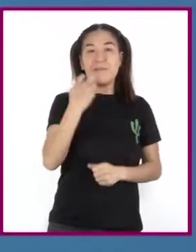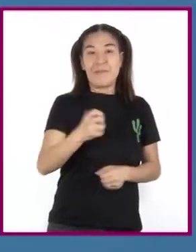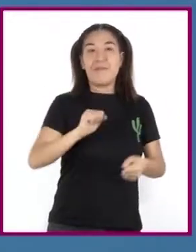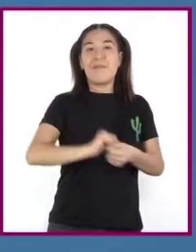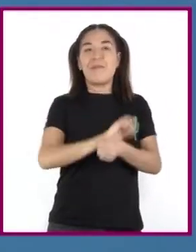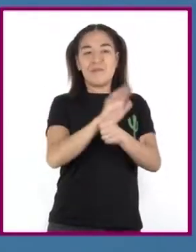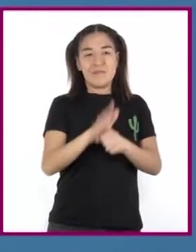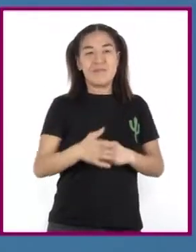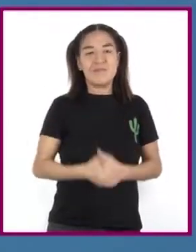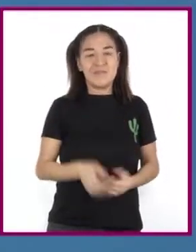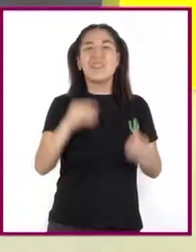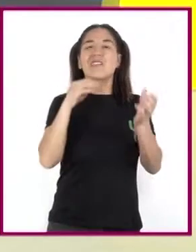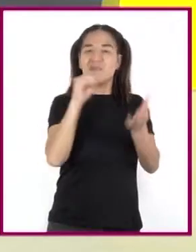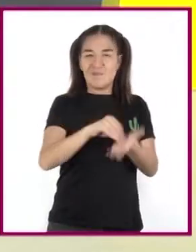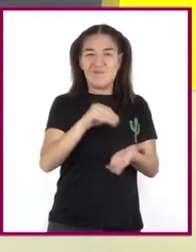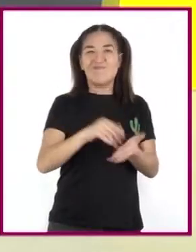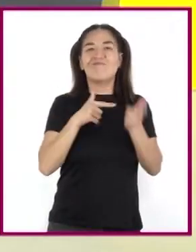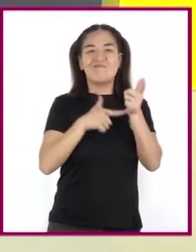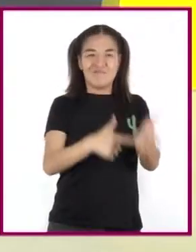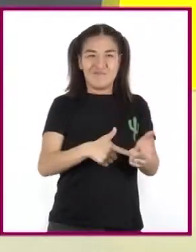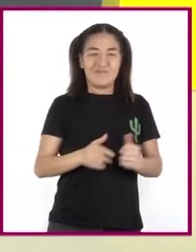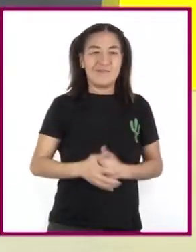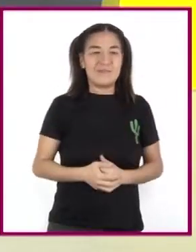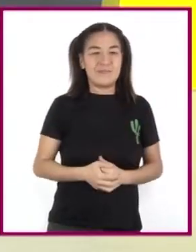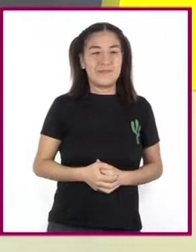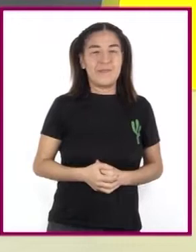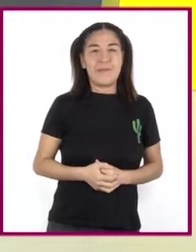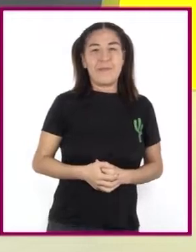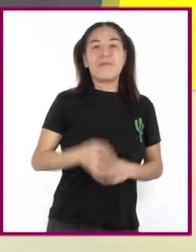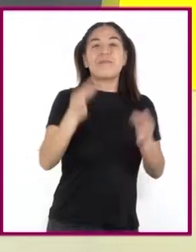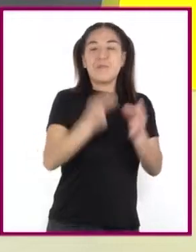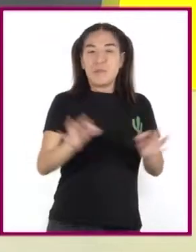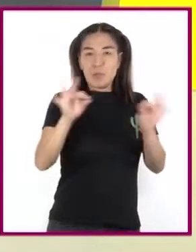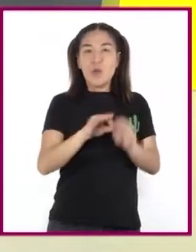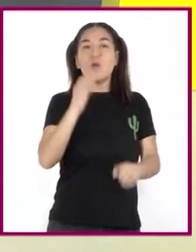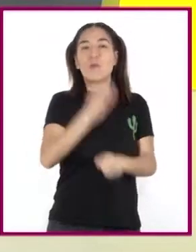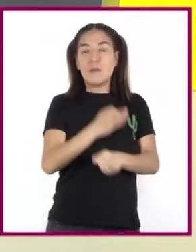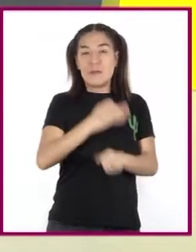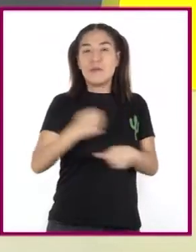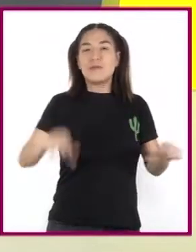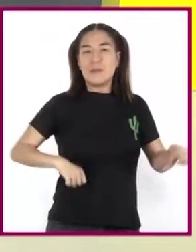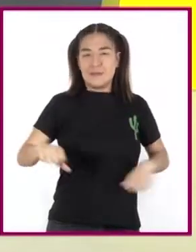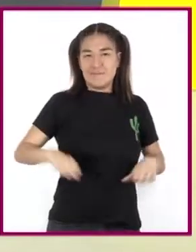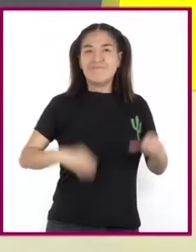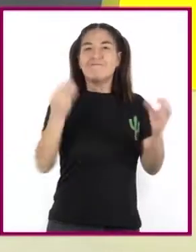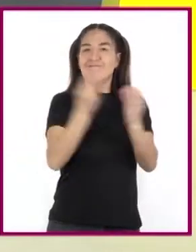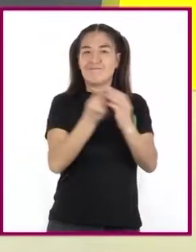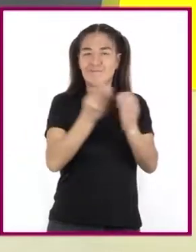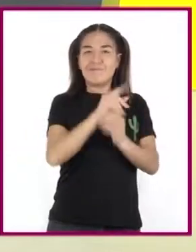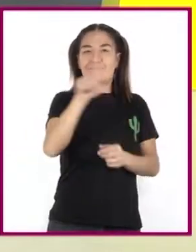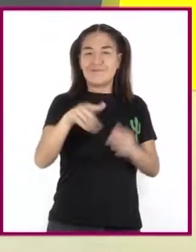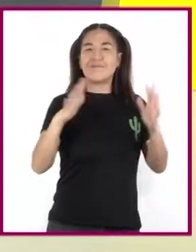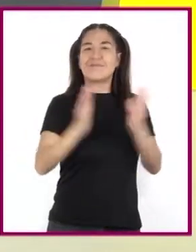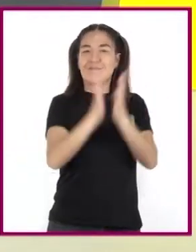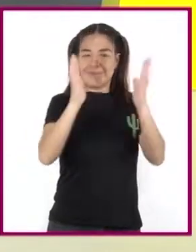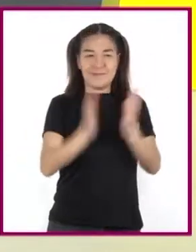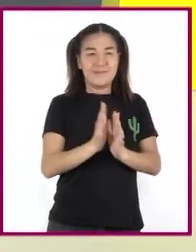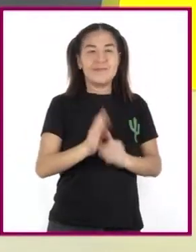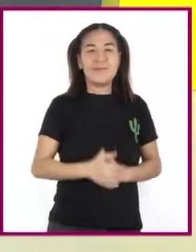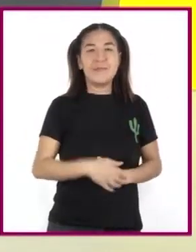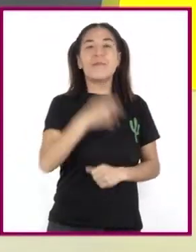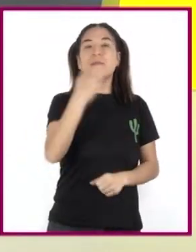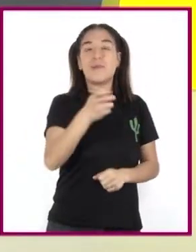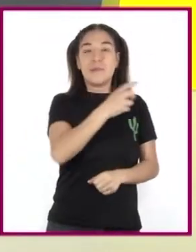pandemia sigue activa. Es importante participar en las actividades de la sesión. Para ello, les